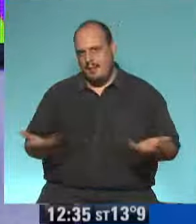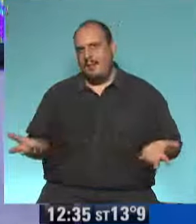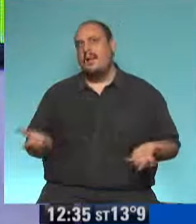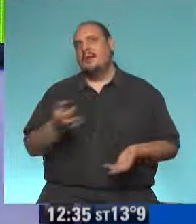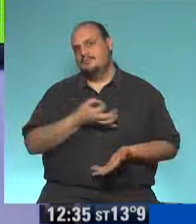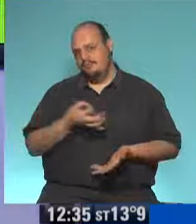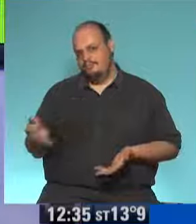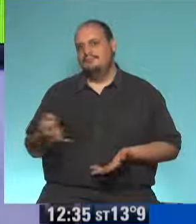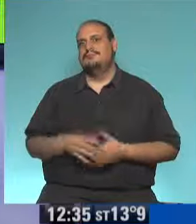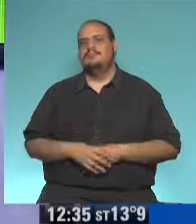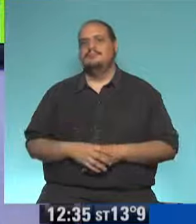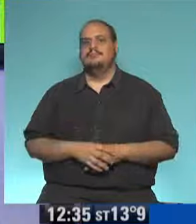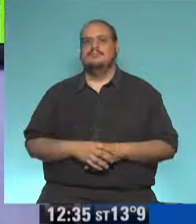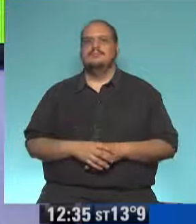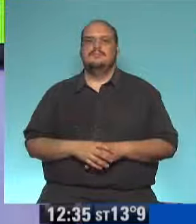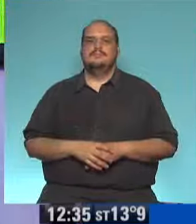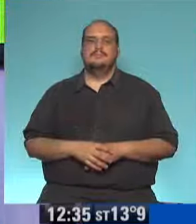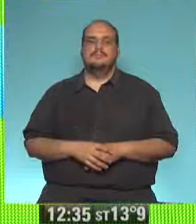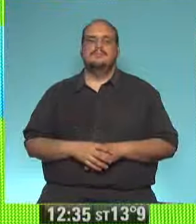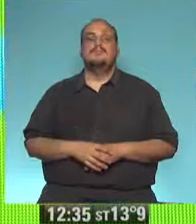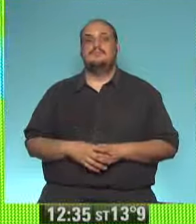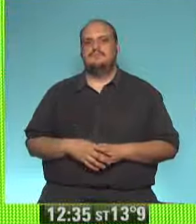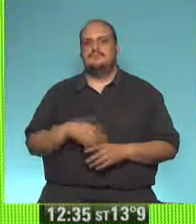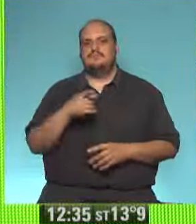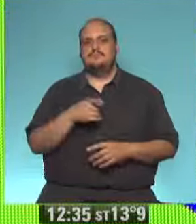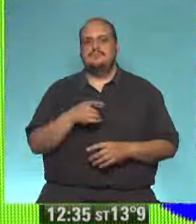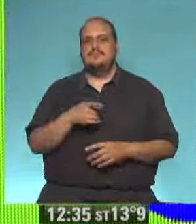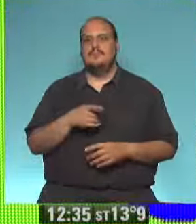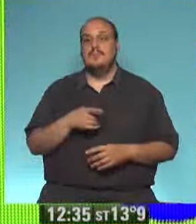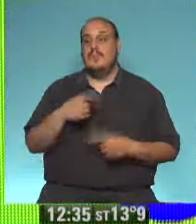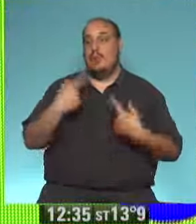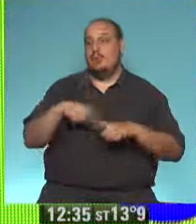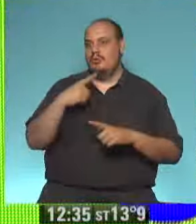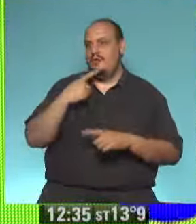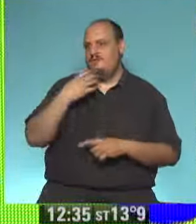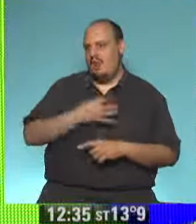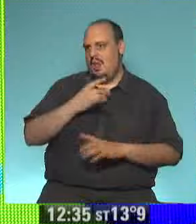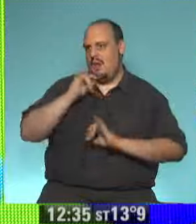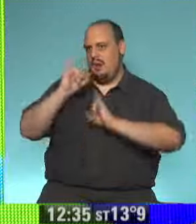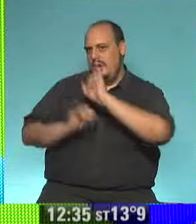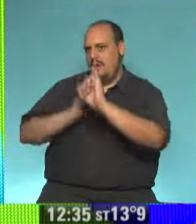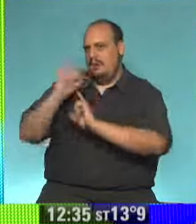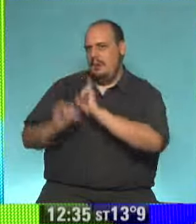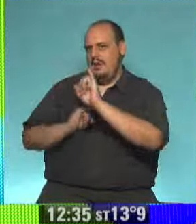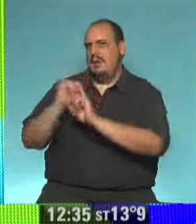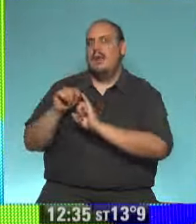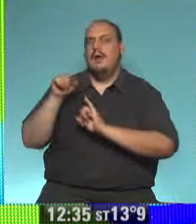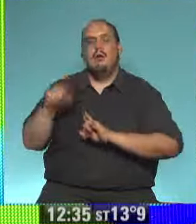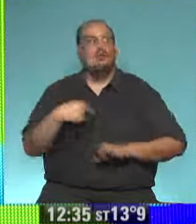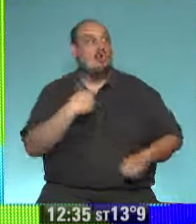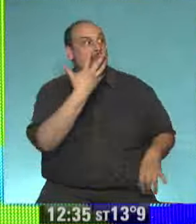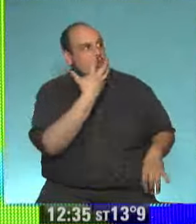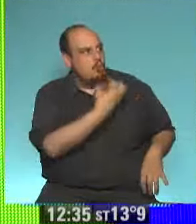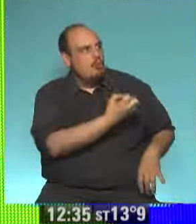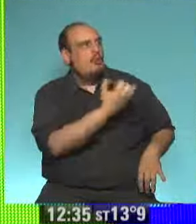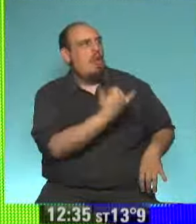gran escritor, ponele, que yo admiro. Bueno. Nos cuentan las verdades y nos hacen interesarnos en el proceso que tienen atrás estos